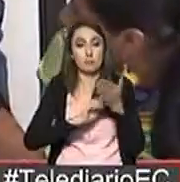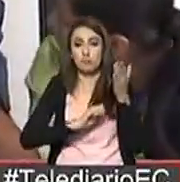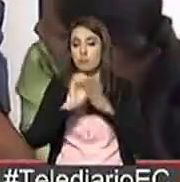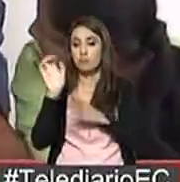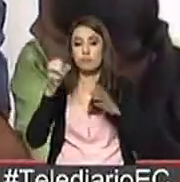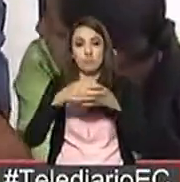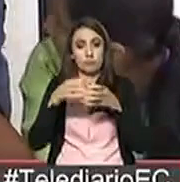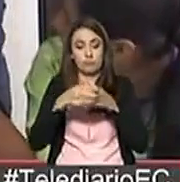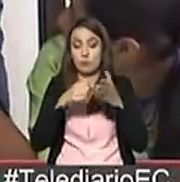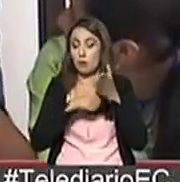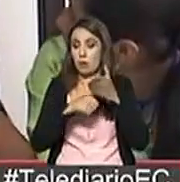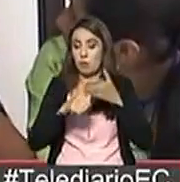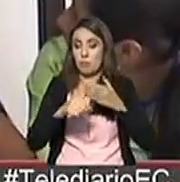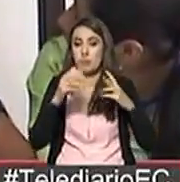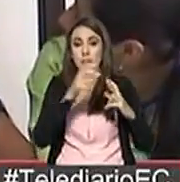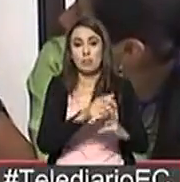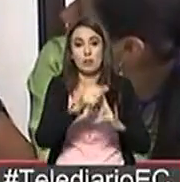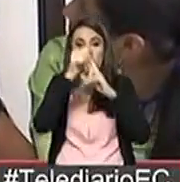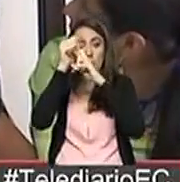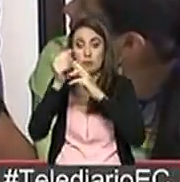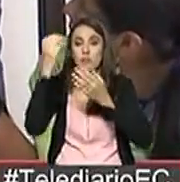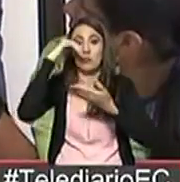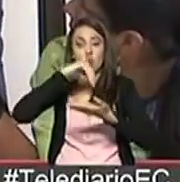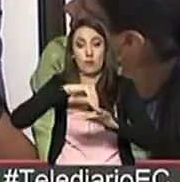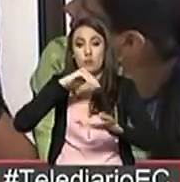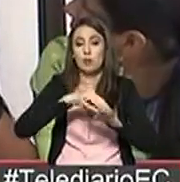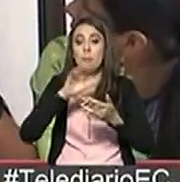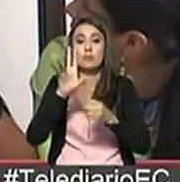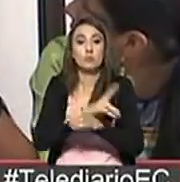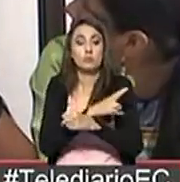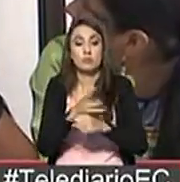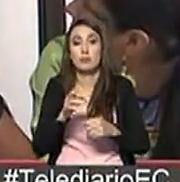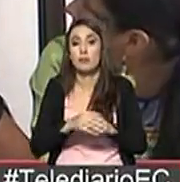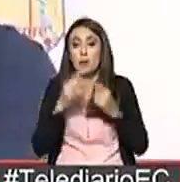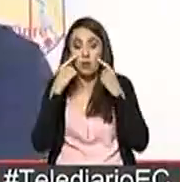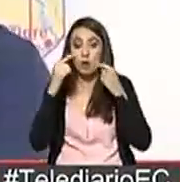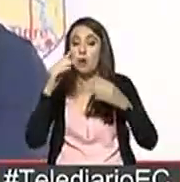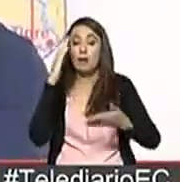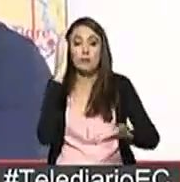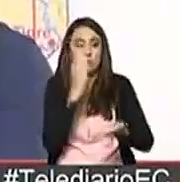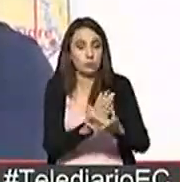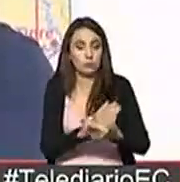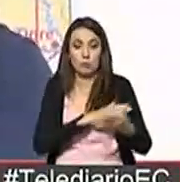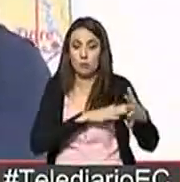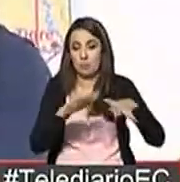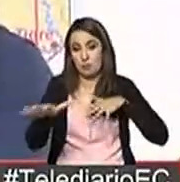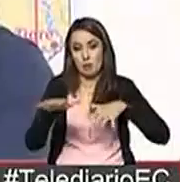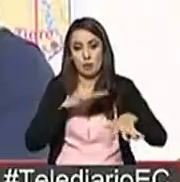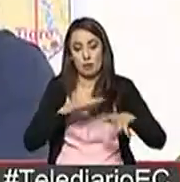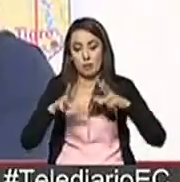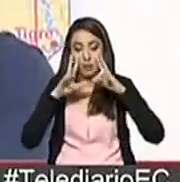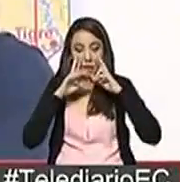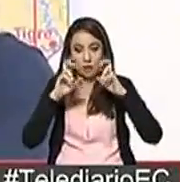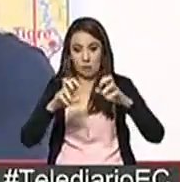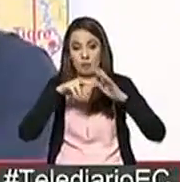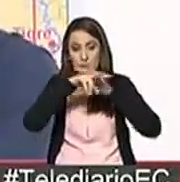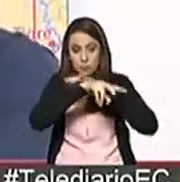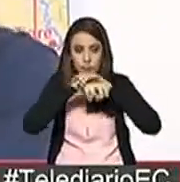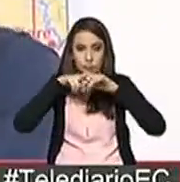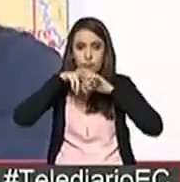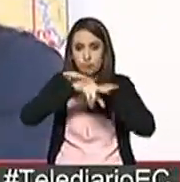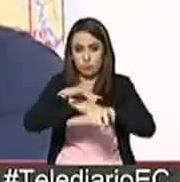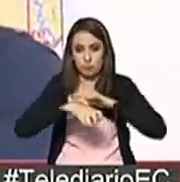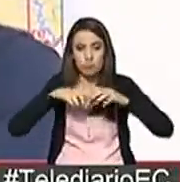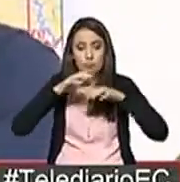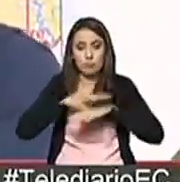Ministerio de Recursos Naturales no renovables de suspender las actividades de exploración y explotación de hidrocarburos